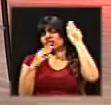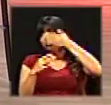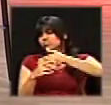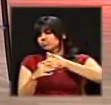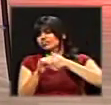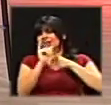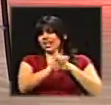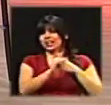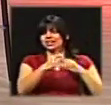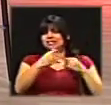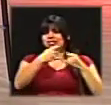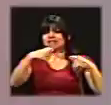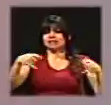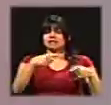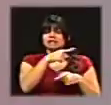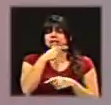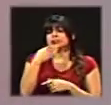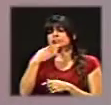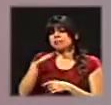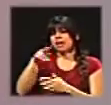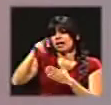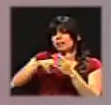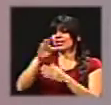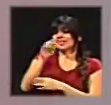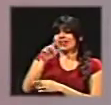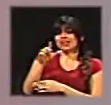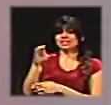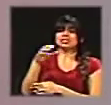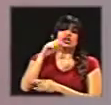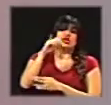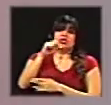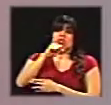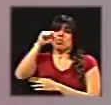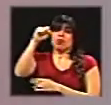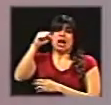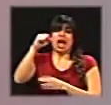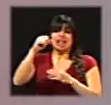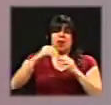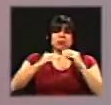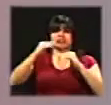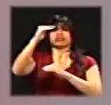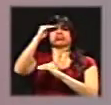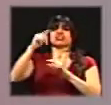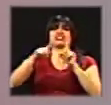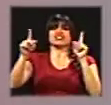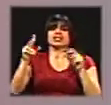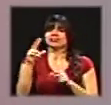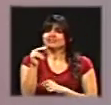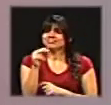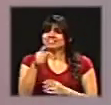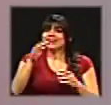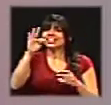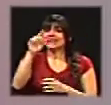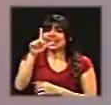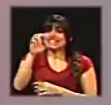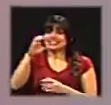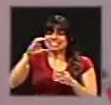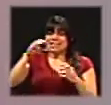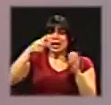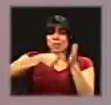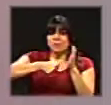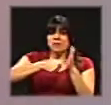esa división. Una mala lectura, porque el TLC no se gana por diferencias abismales. El TLC, ¿verdad? El referéndum del